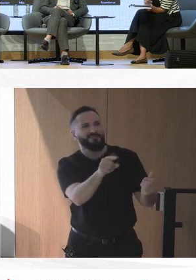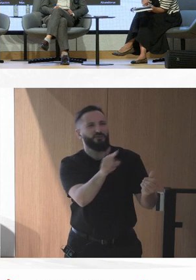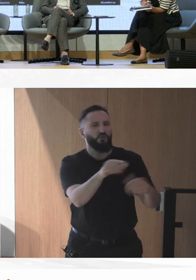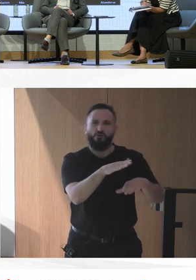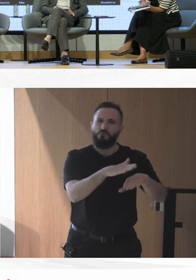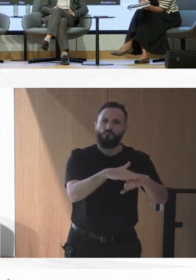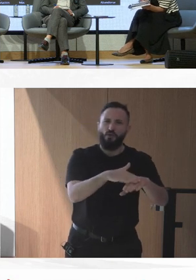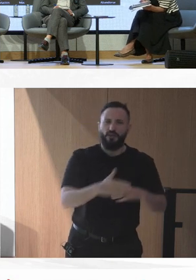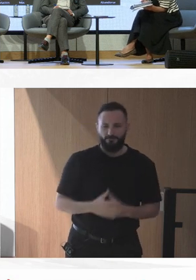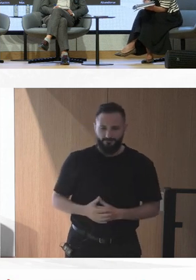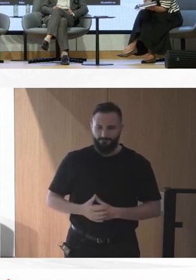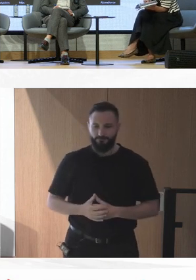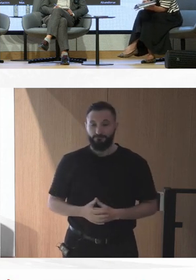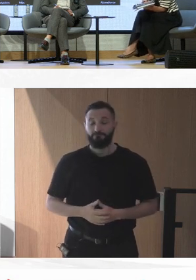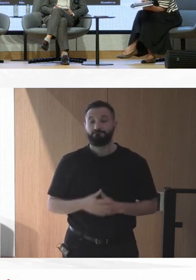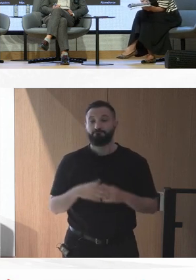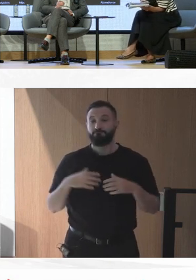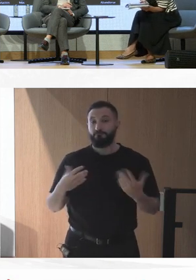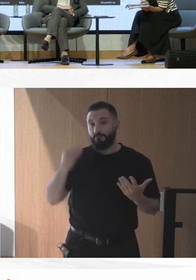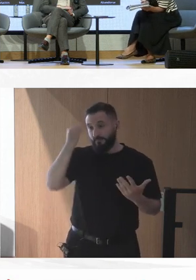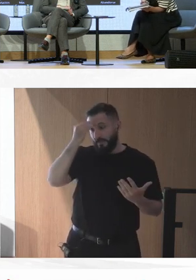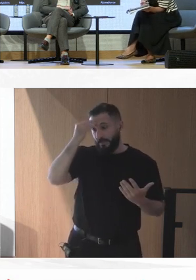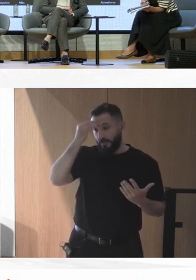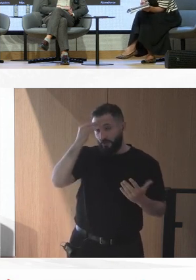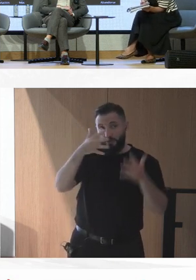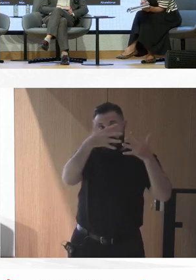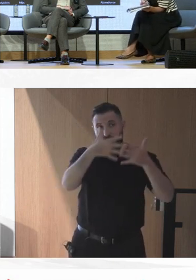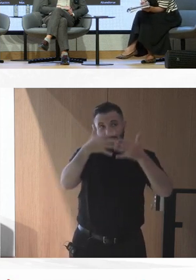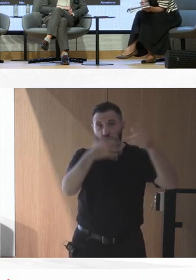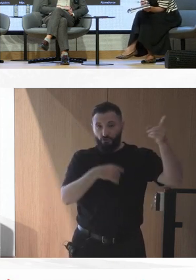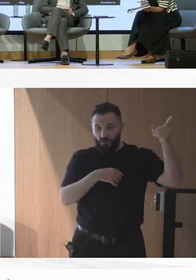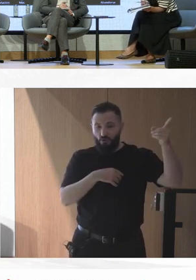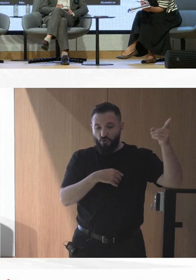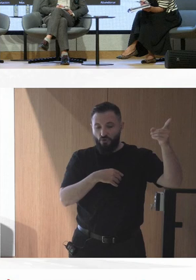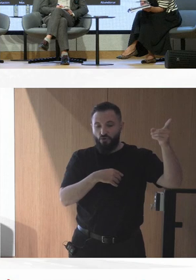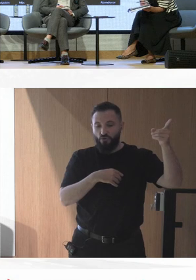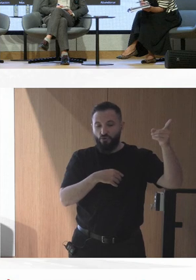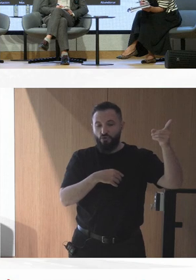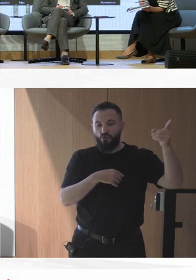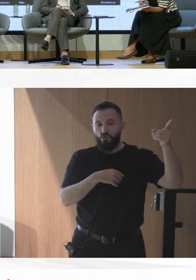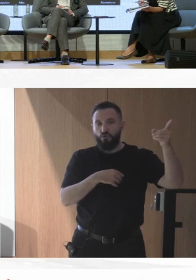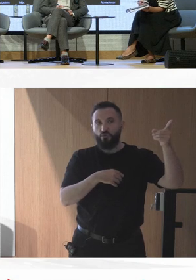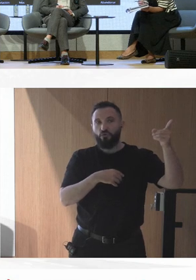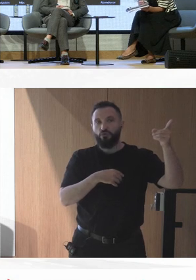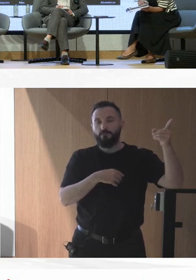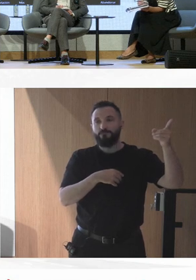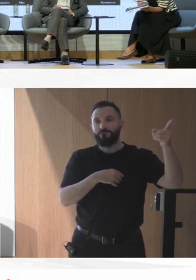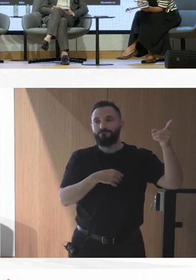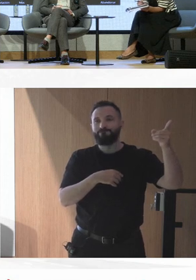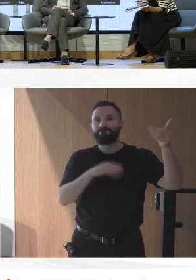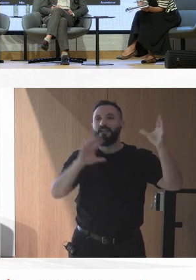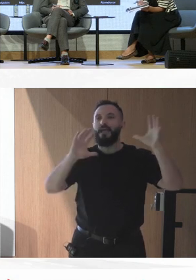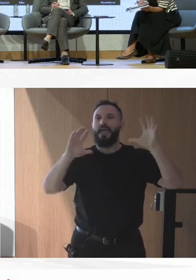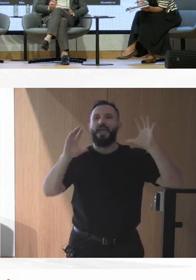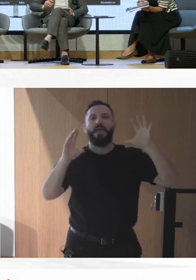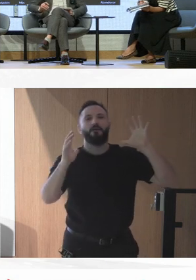creo que, en primer lugar, la evolución en Estados Unidos viene determinada menos por